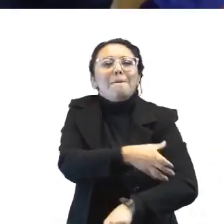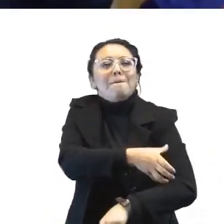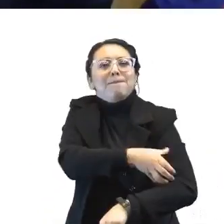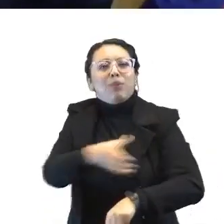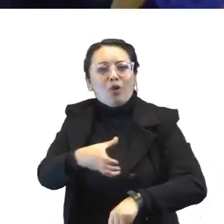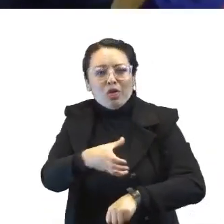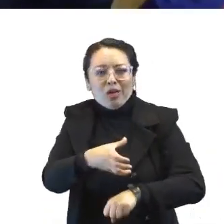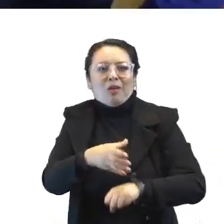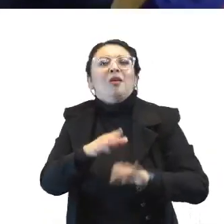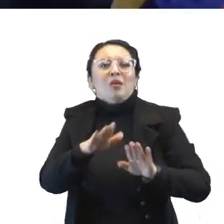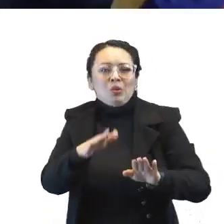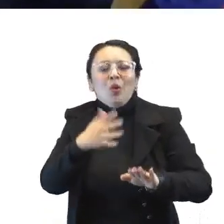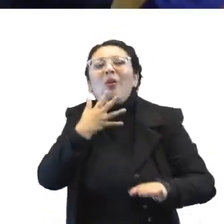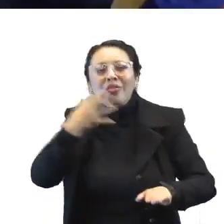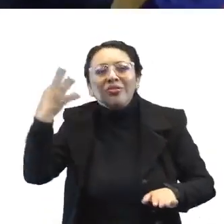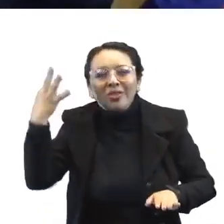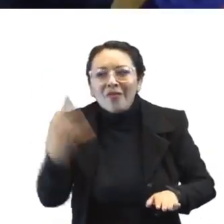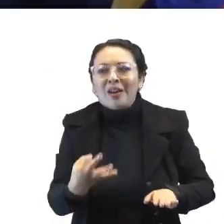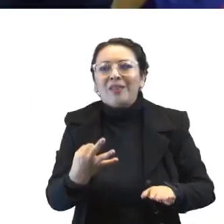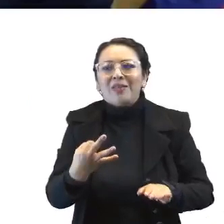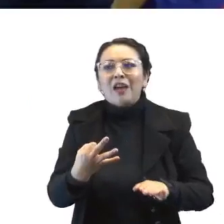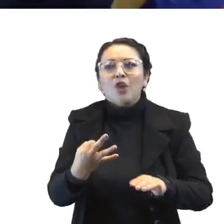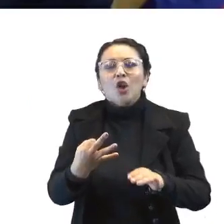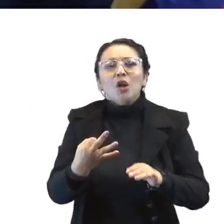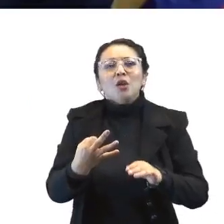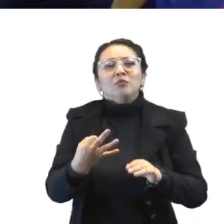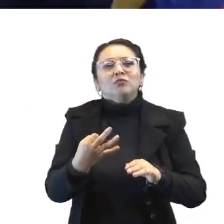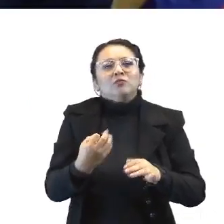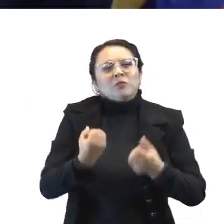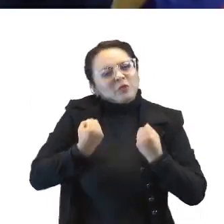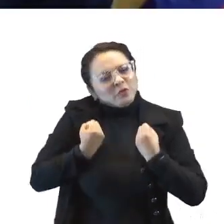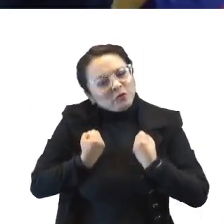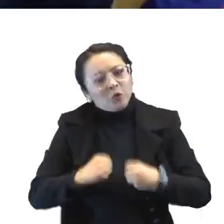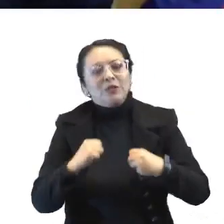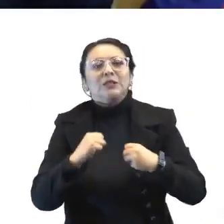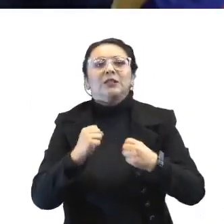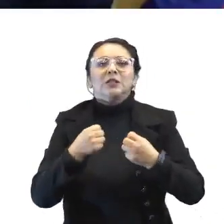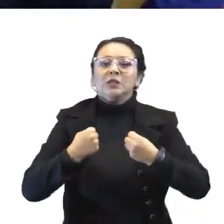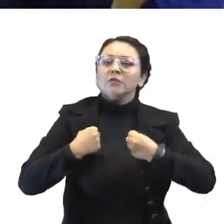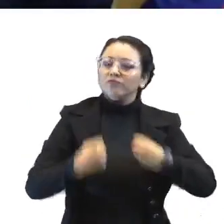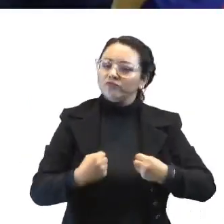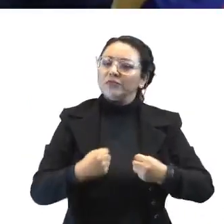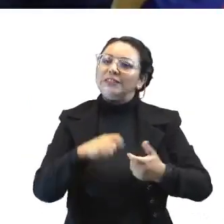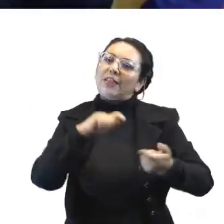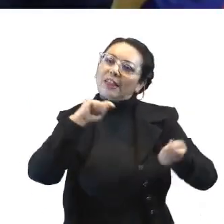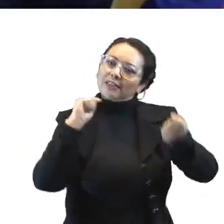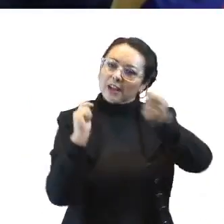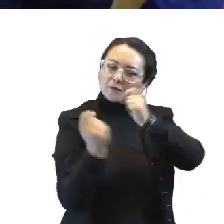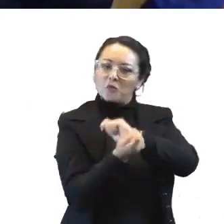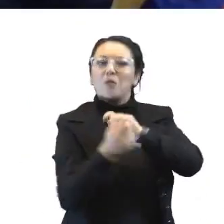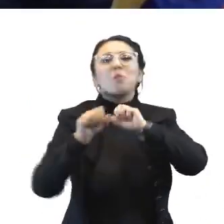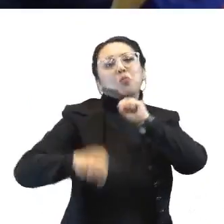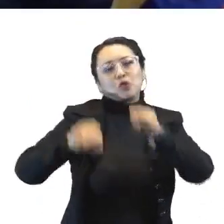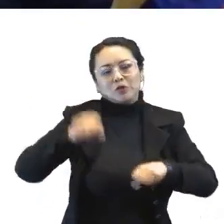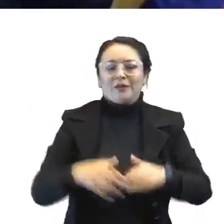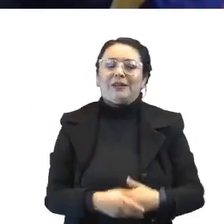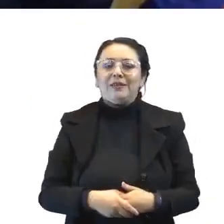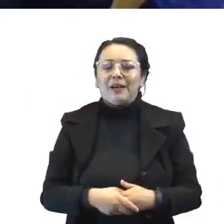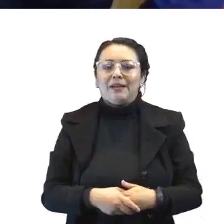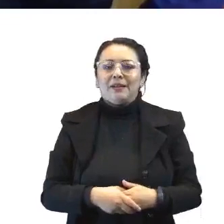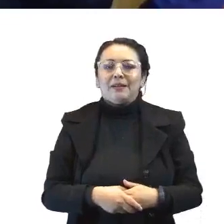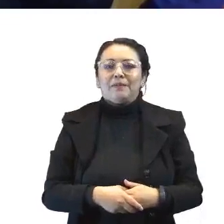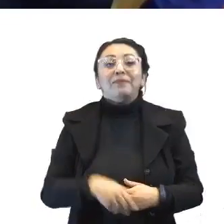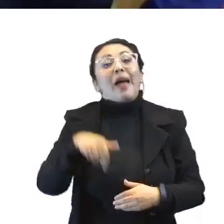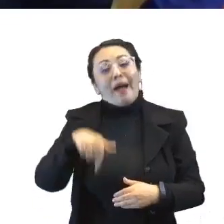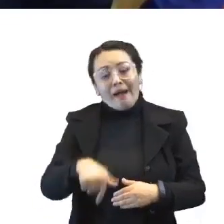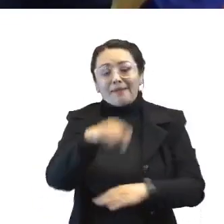está la verdadera fuerza, ahí está la verdadera posibilidades de transformación y de cambio que necesita